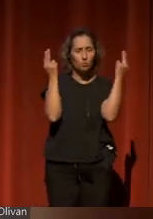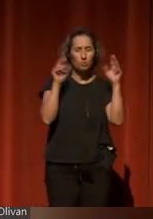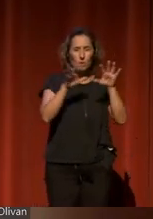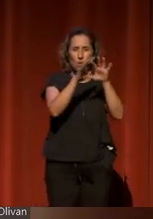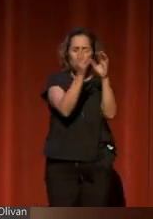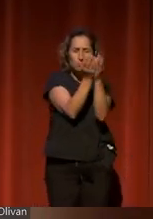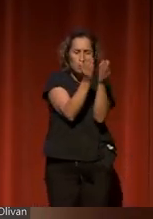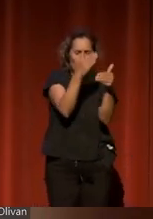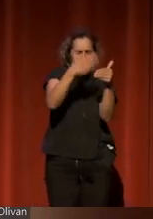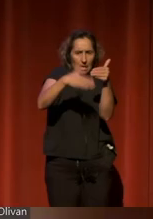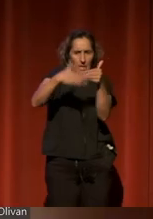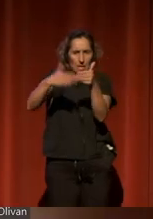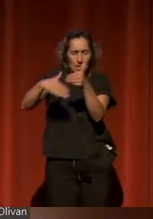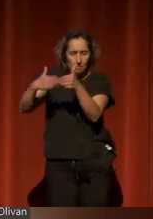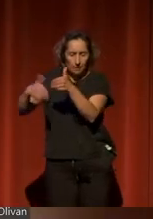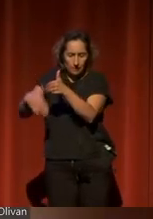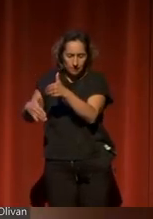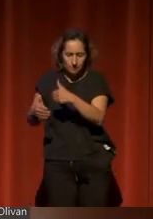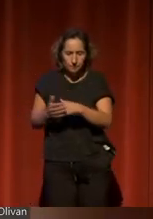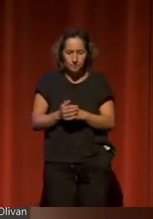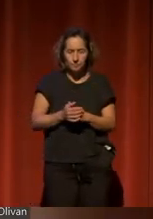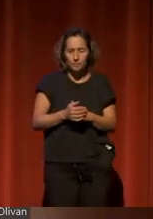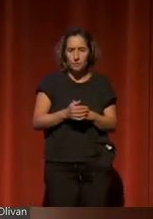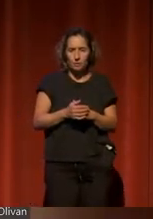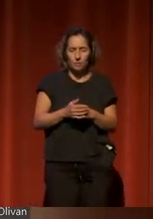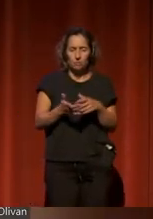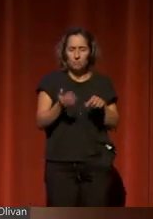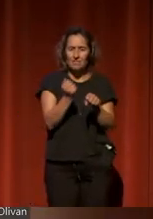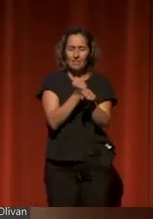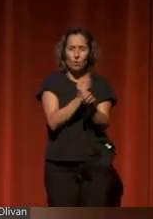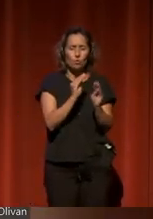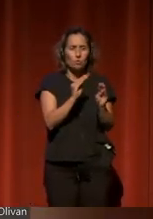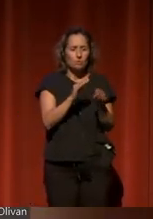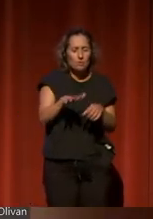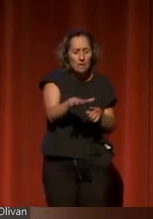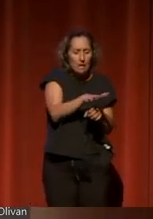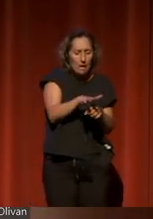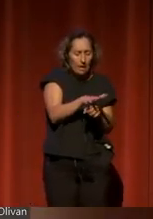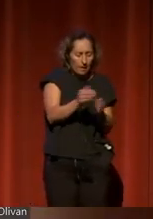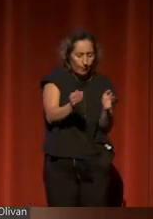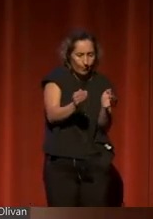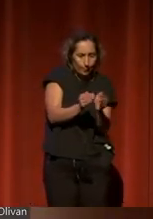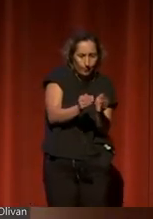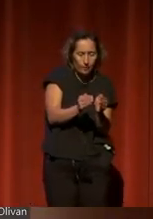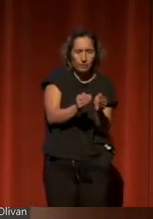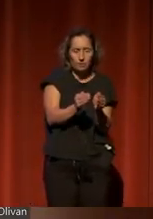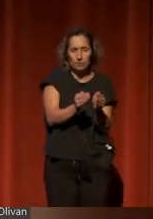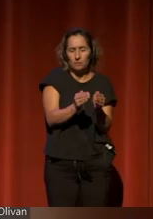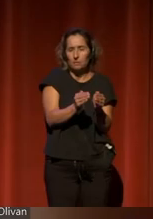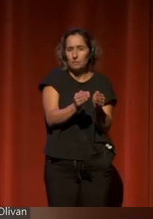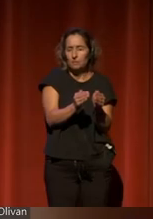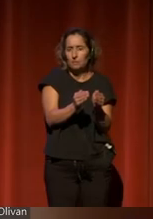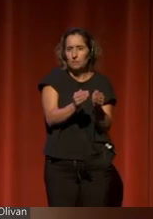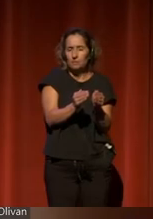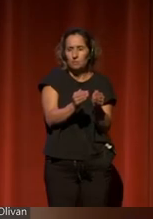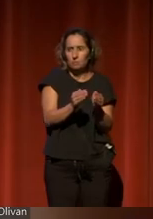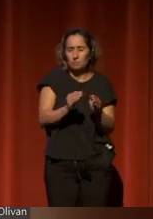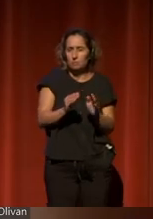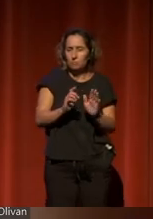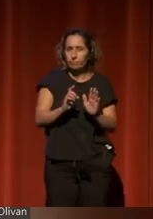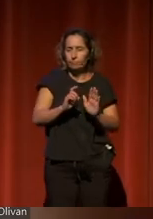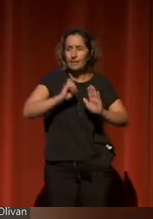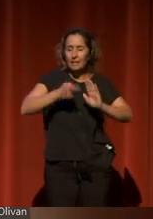muy acotado y con un fin que trabajan en un área muy pequeñita no que es aquella que definen las leyes